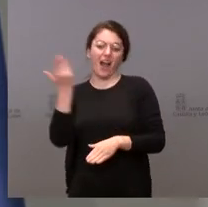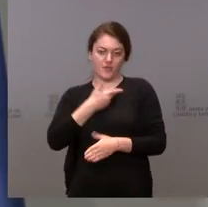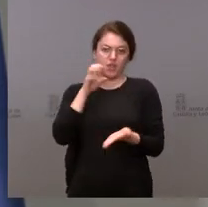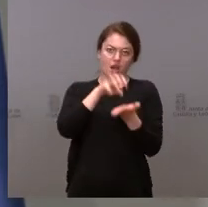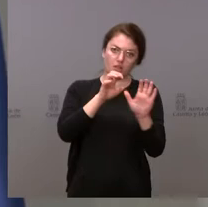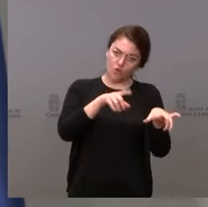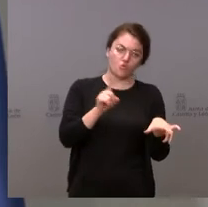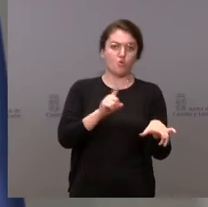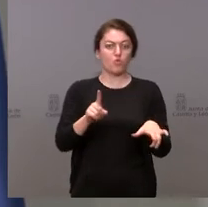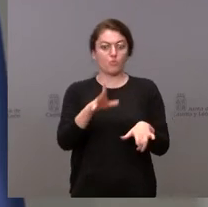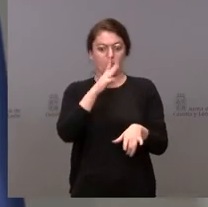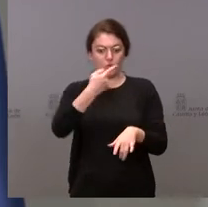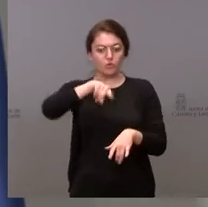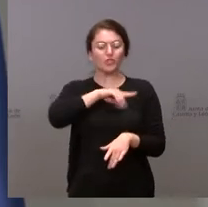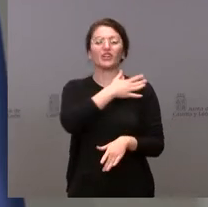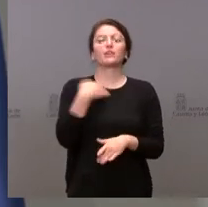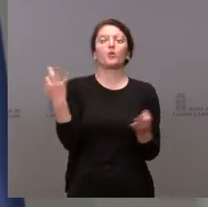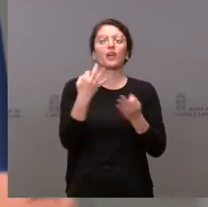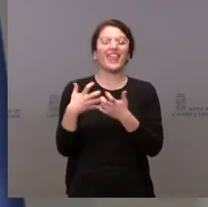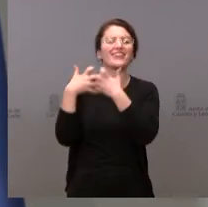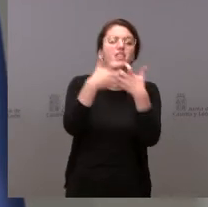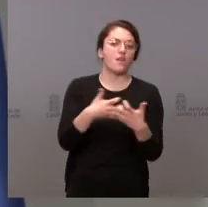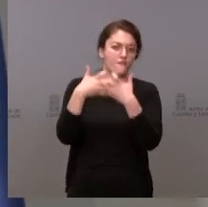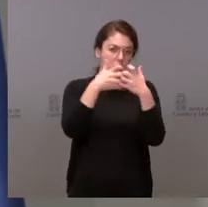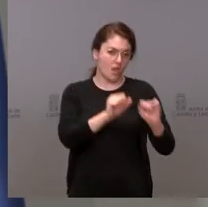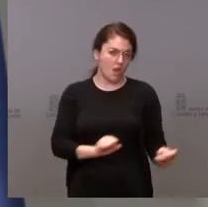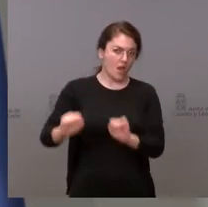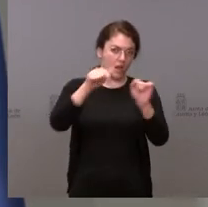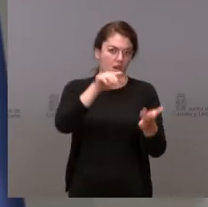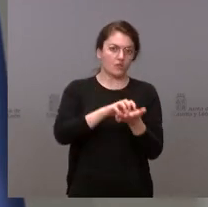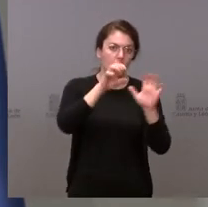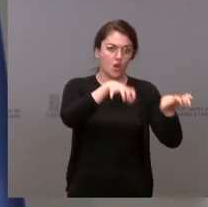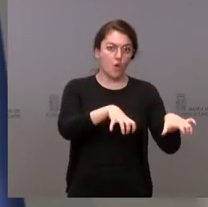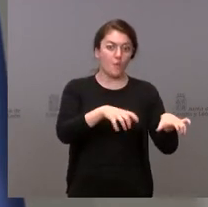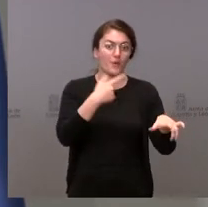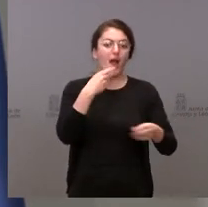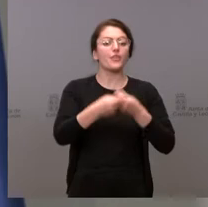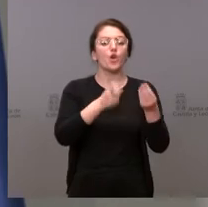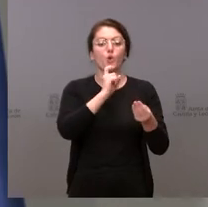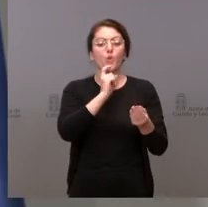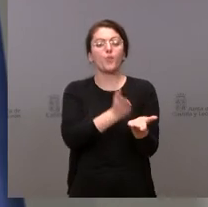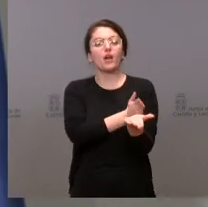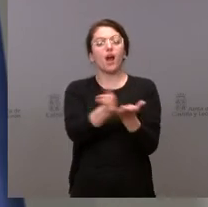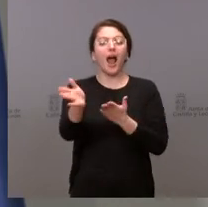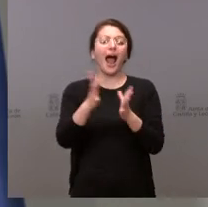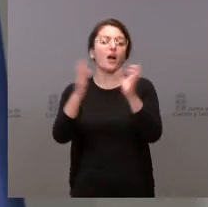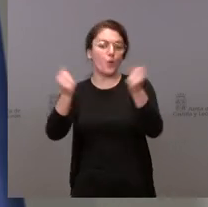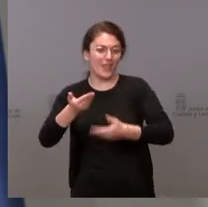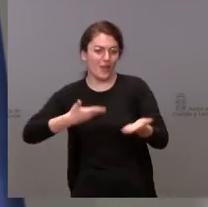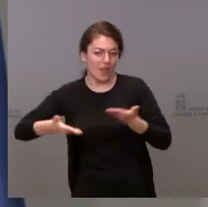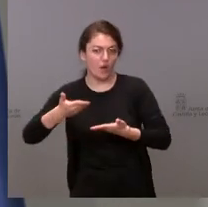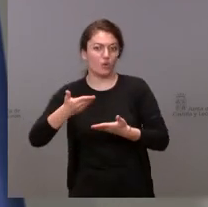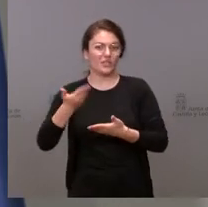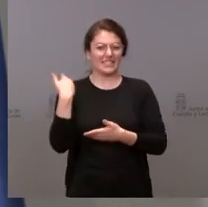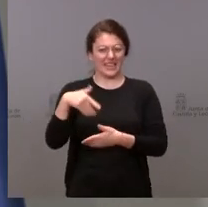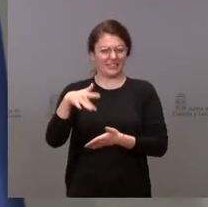castilla y león' pero dentro de las vías que tenemos para defenderlo queremos optar por la vía de intentar el acuerdo y el diálogo ya lo hicimos con el tema del iva como